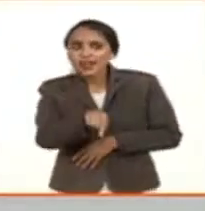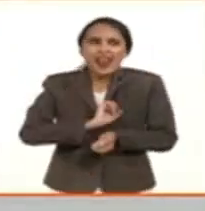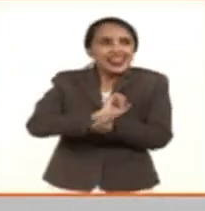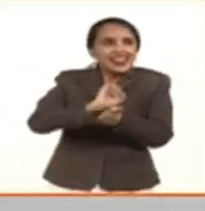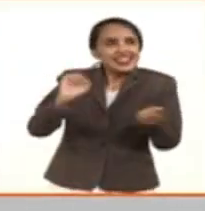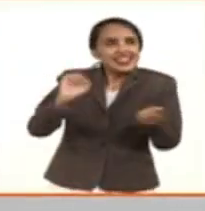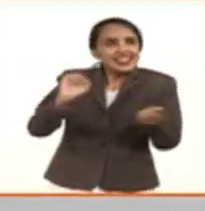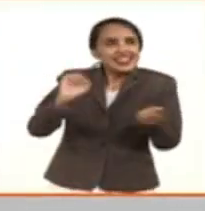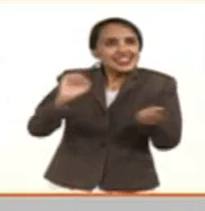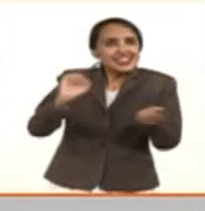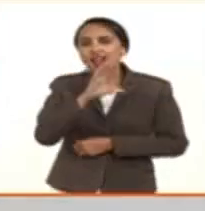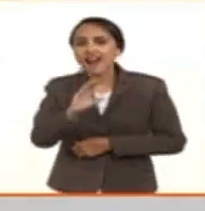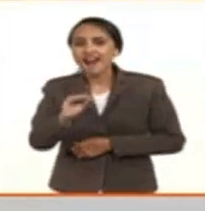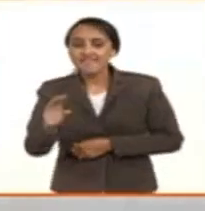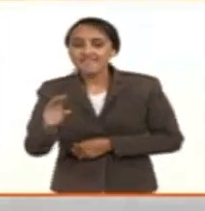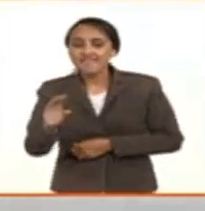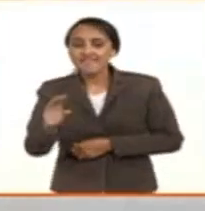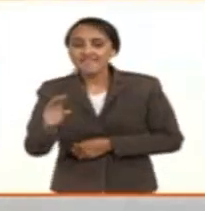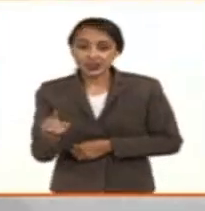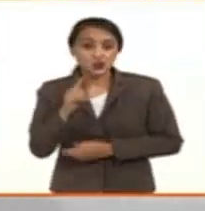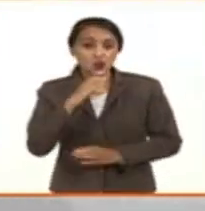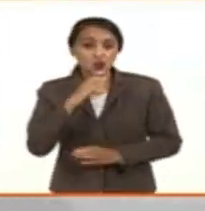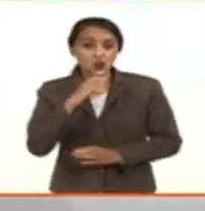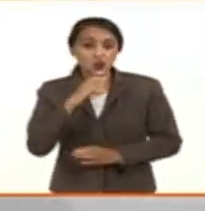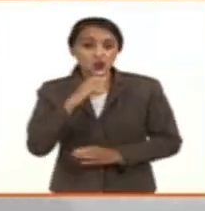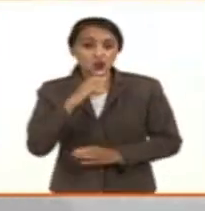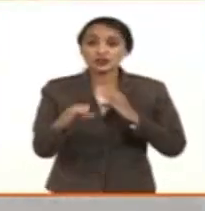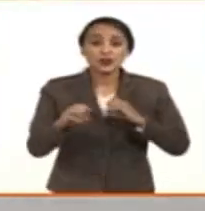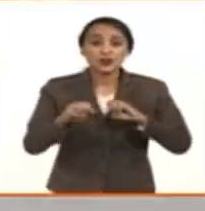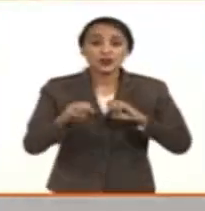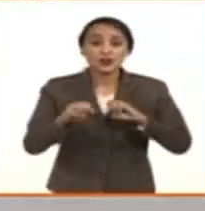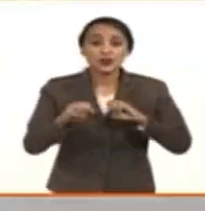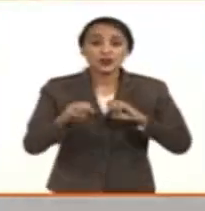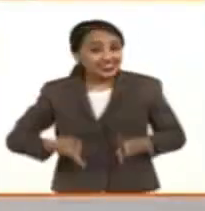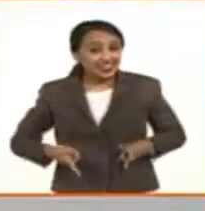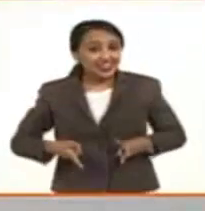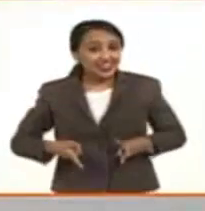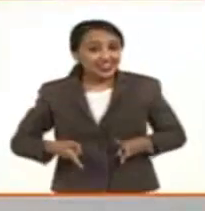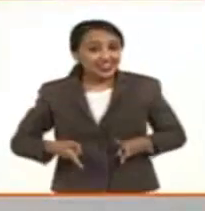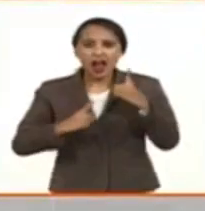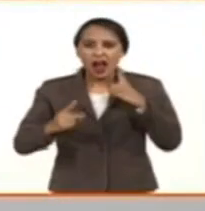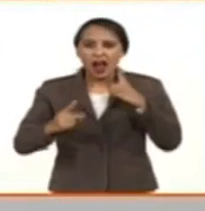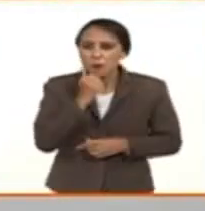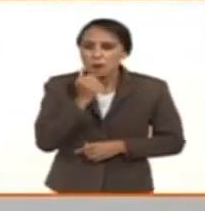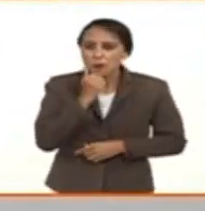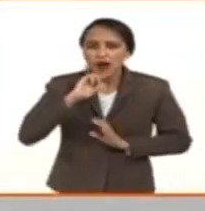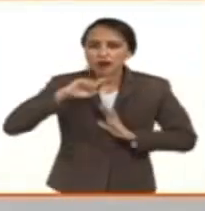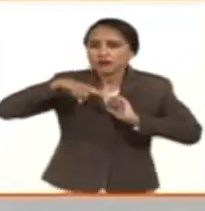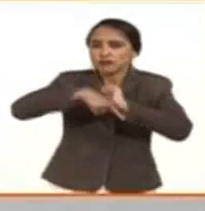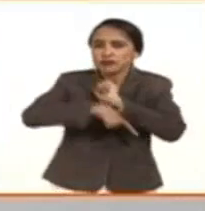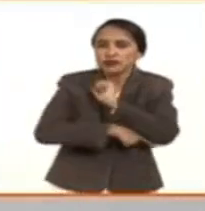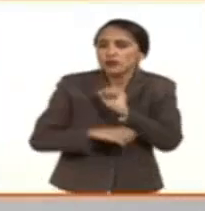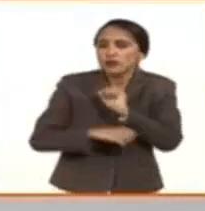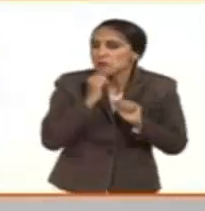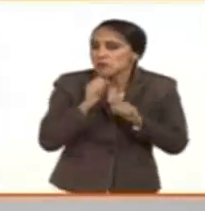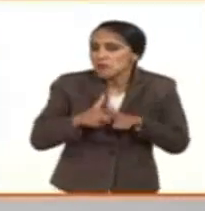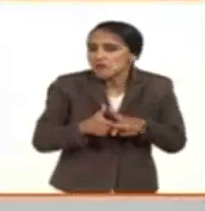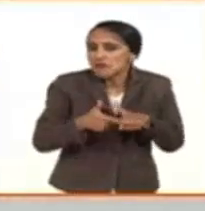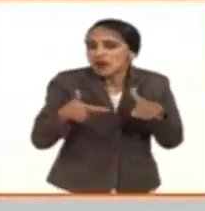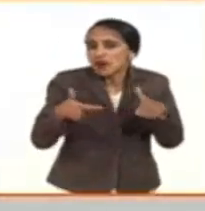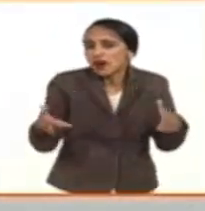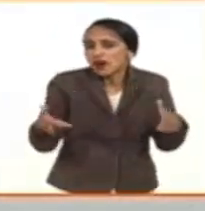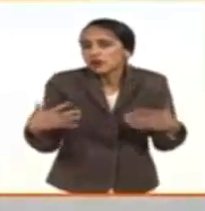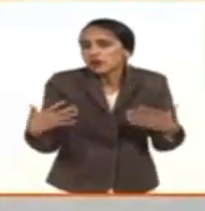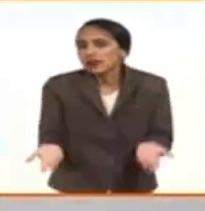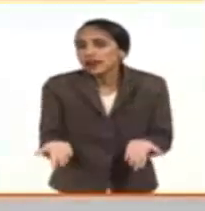occidentales ni siquiera la comunicación y ni siquiera las redes sociales sino algo mucho más profundo y más amplio que es los